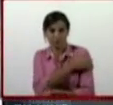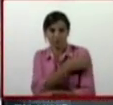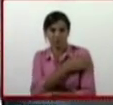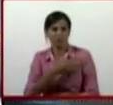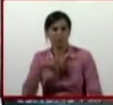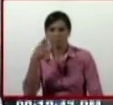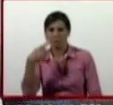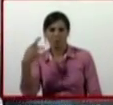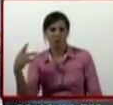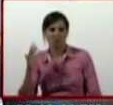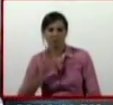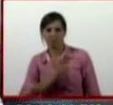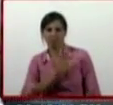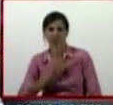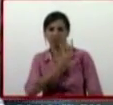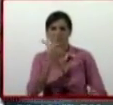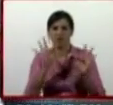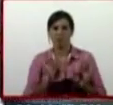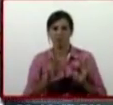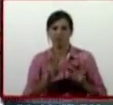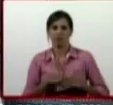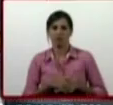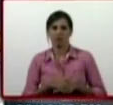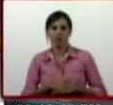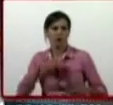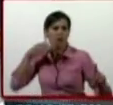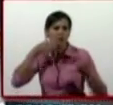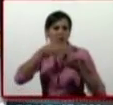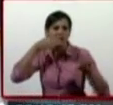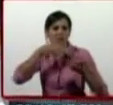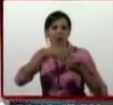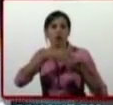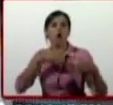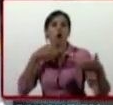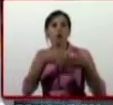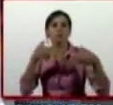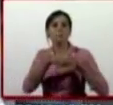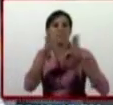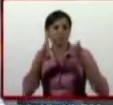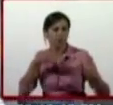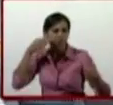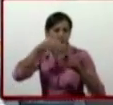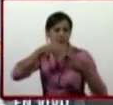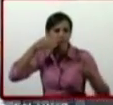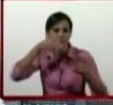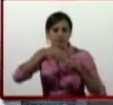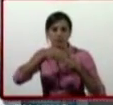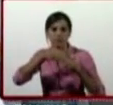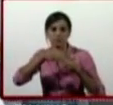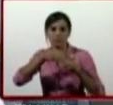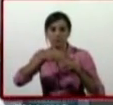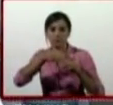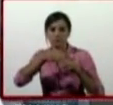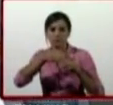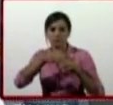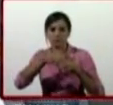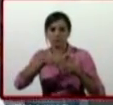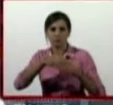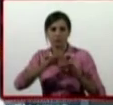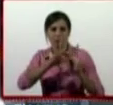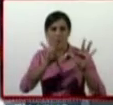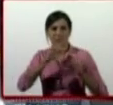sus esquemas de politiquería. Vamos a atacar al ministro, vamos a herirlo, vamos a atacarlo en su fuero interno.